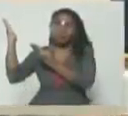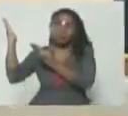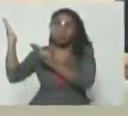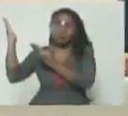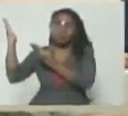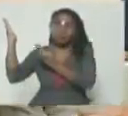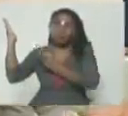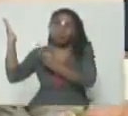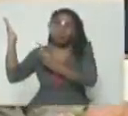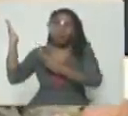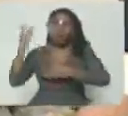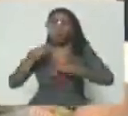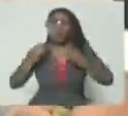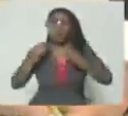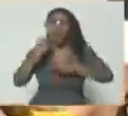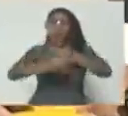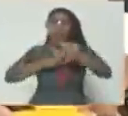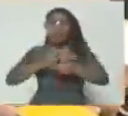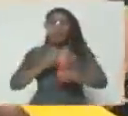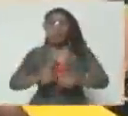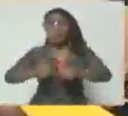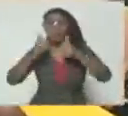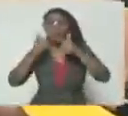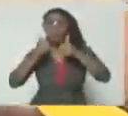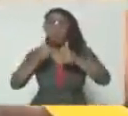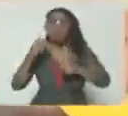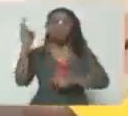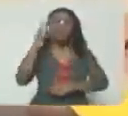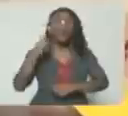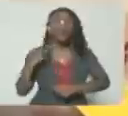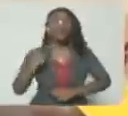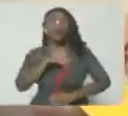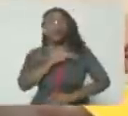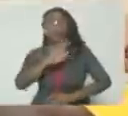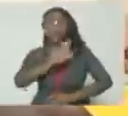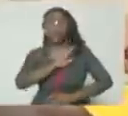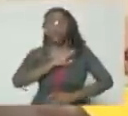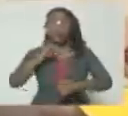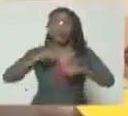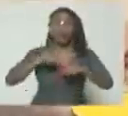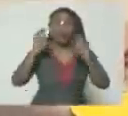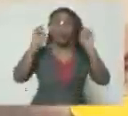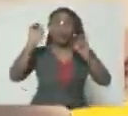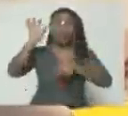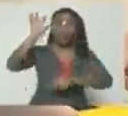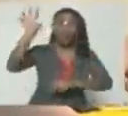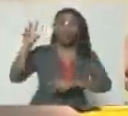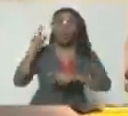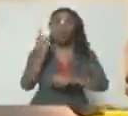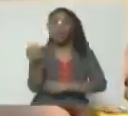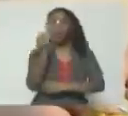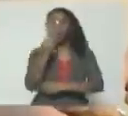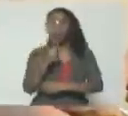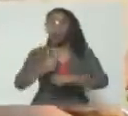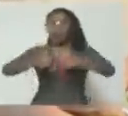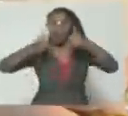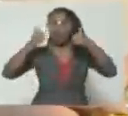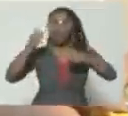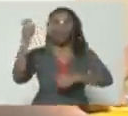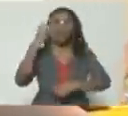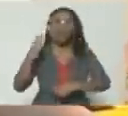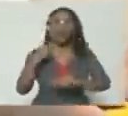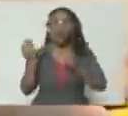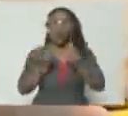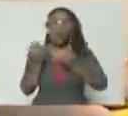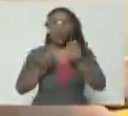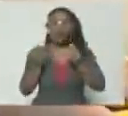Para obtener un buen chocolate de nuestra marca País, debemos de consumir buen chocolate como la